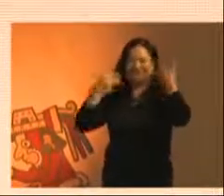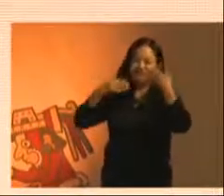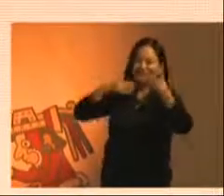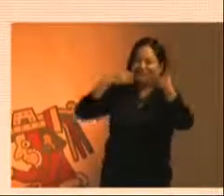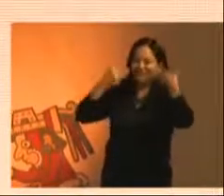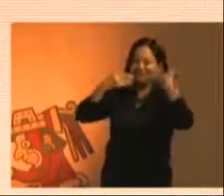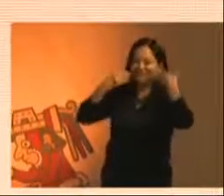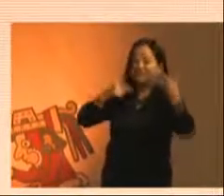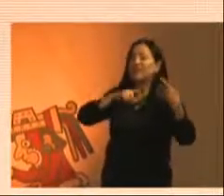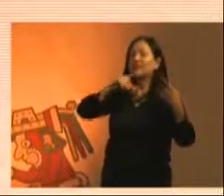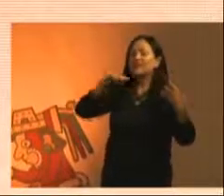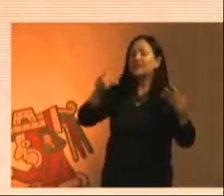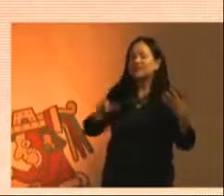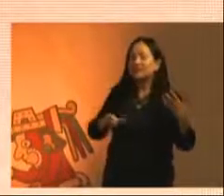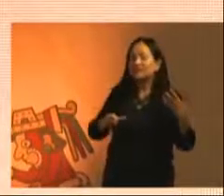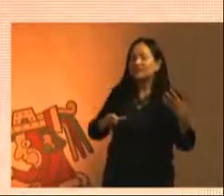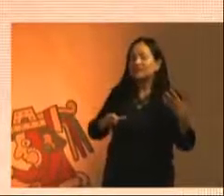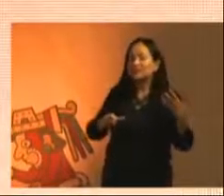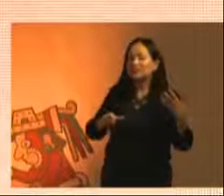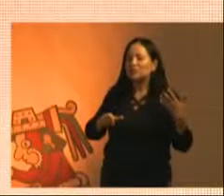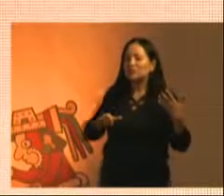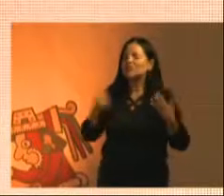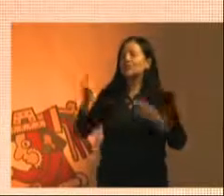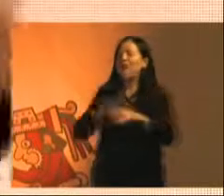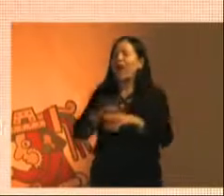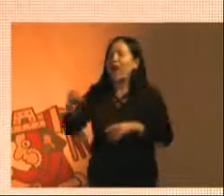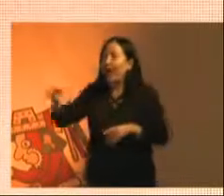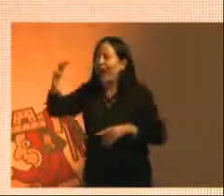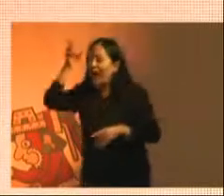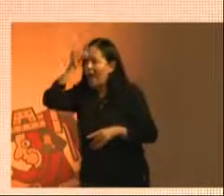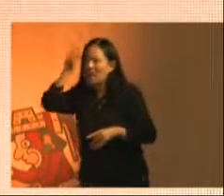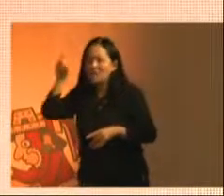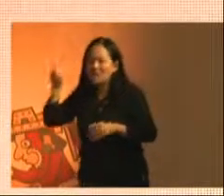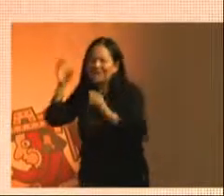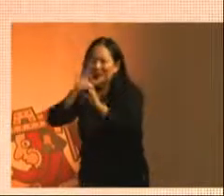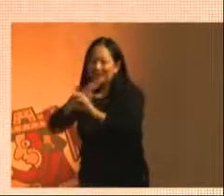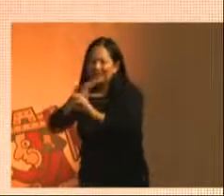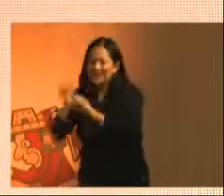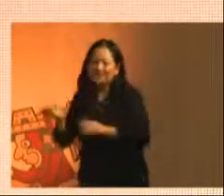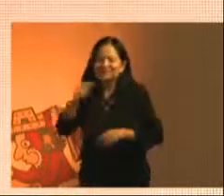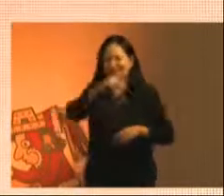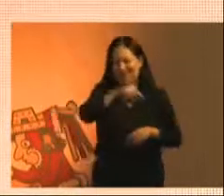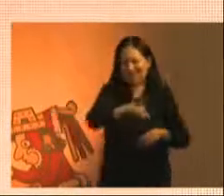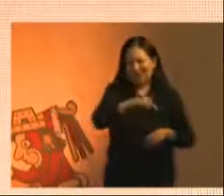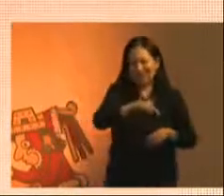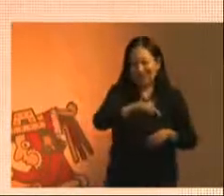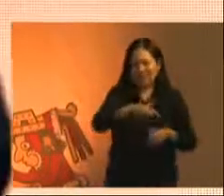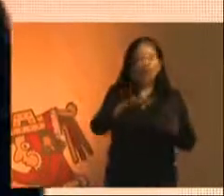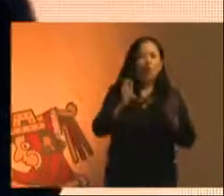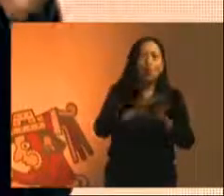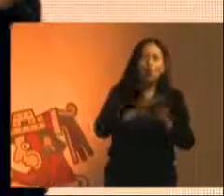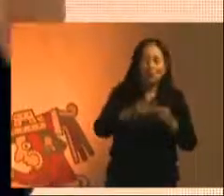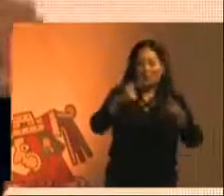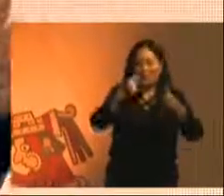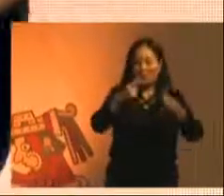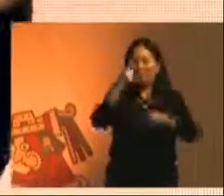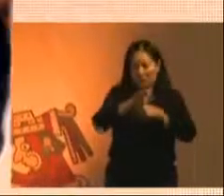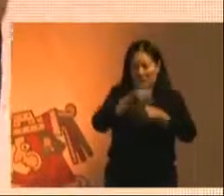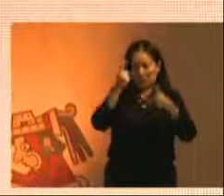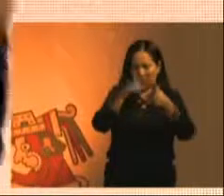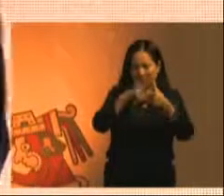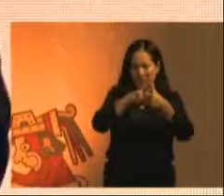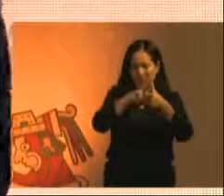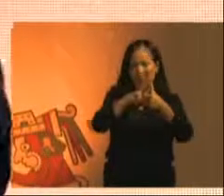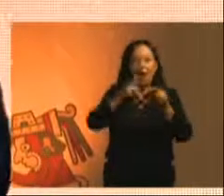de vuelta a naranja empieza a aplicar las lecciones que sabe uno y organizar las mujeres ante todo y